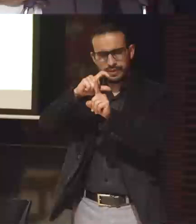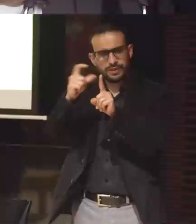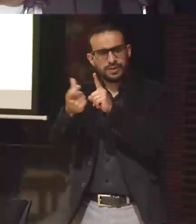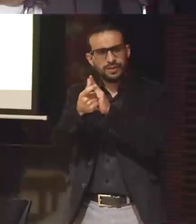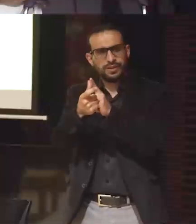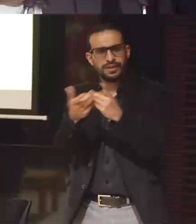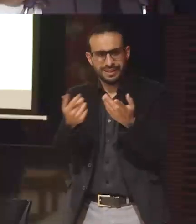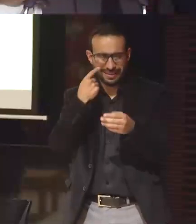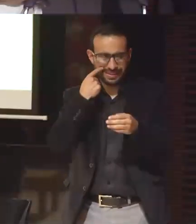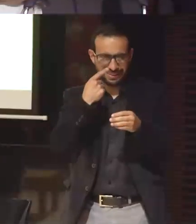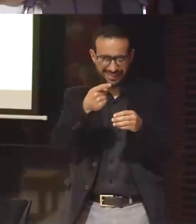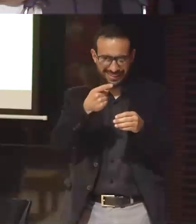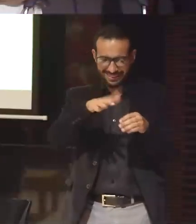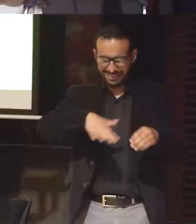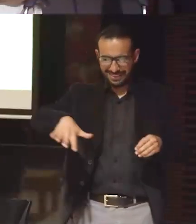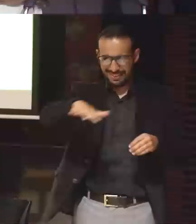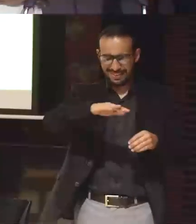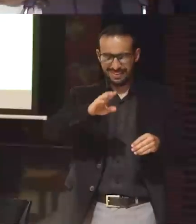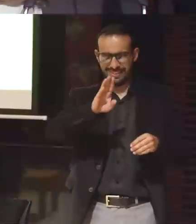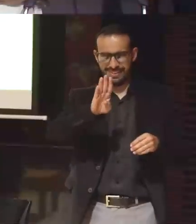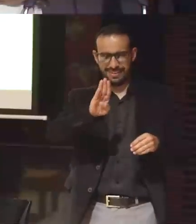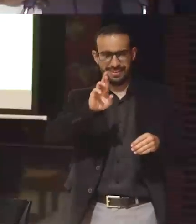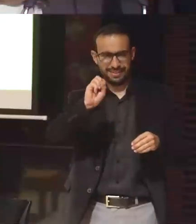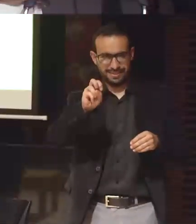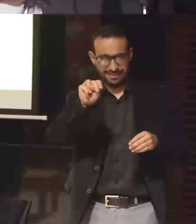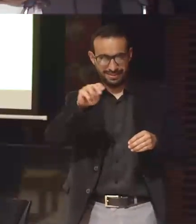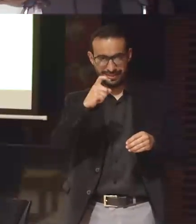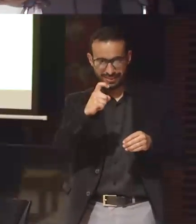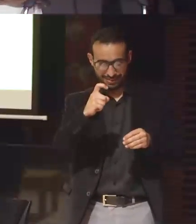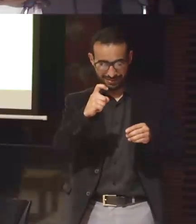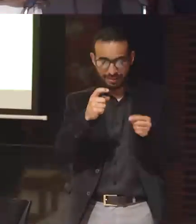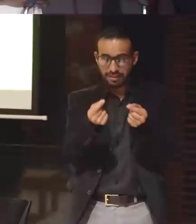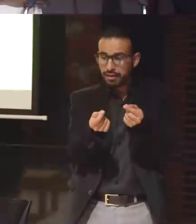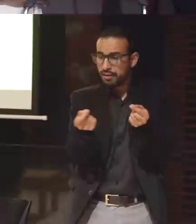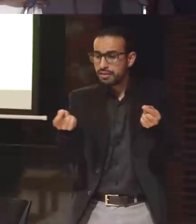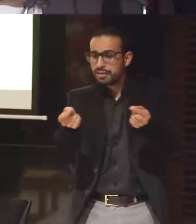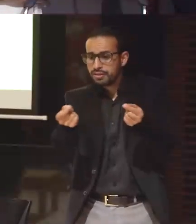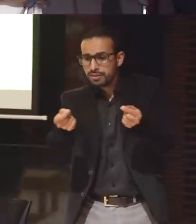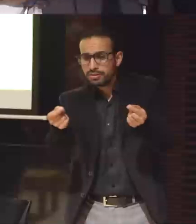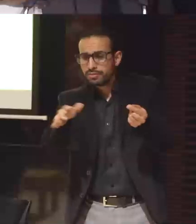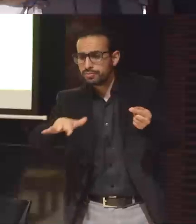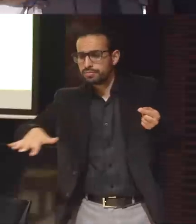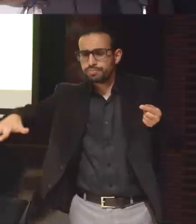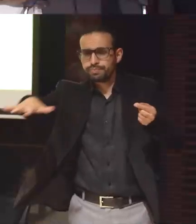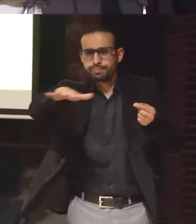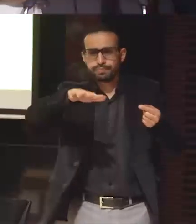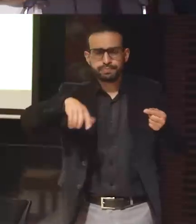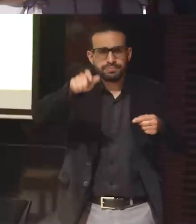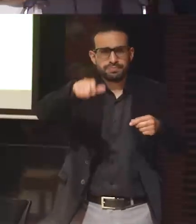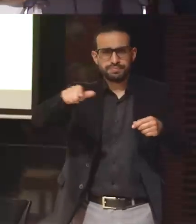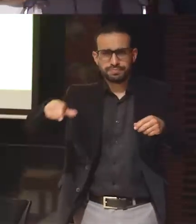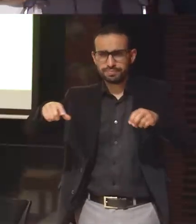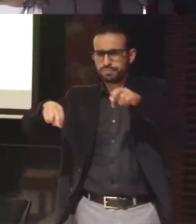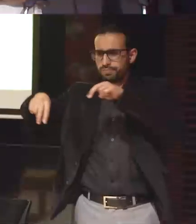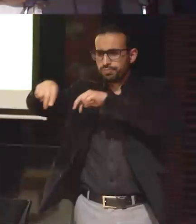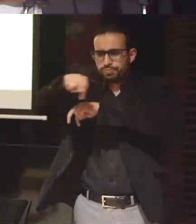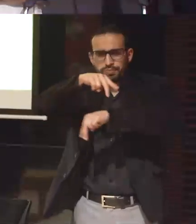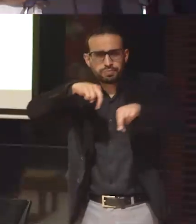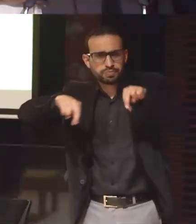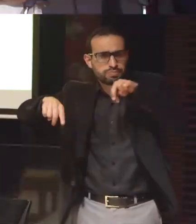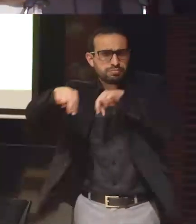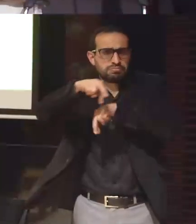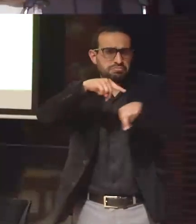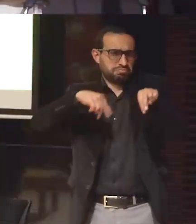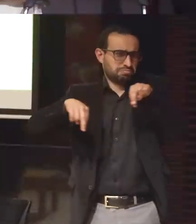bien especiales, y es con las personas naturales que habitan en el espacio. Y cuando digo esto, pues sin naturales, no son